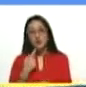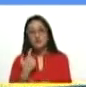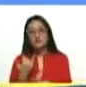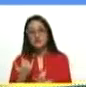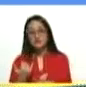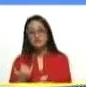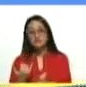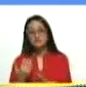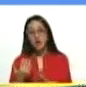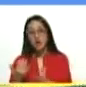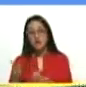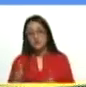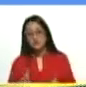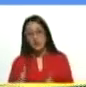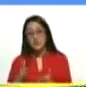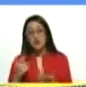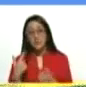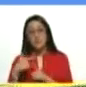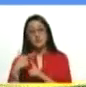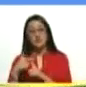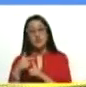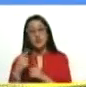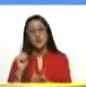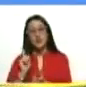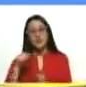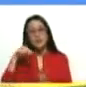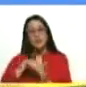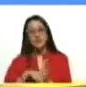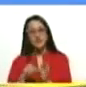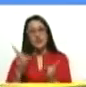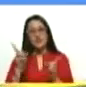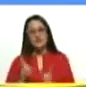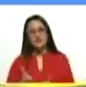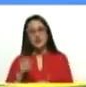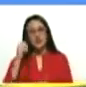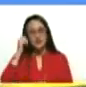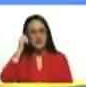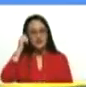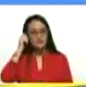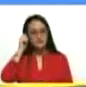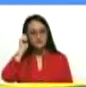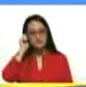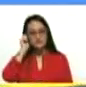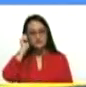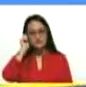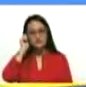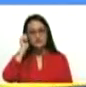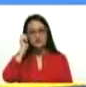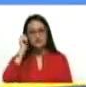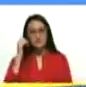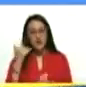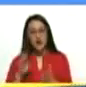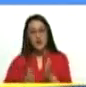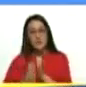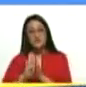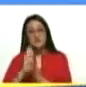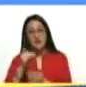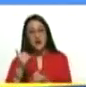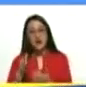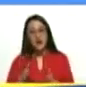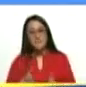camino correcto y que hay que profundizar las decisiones, las medidas para avanzar en ese camino